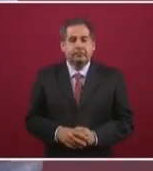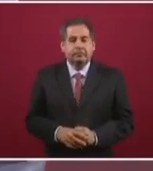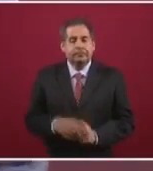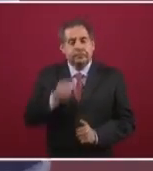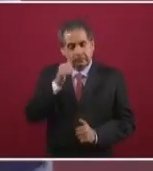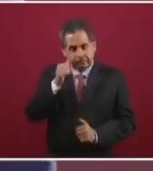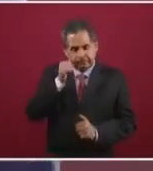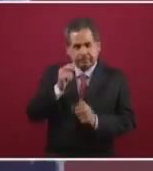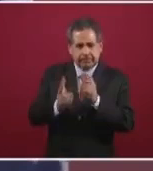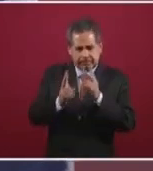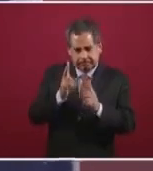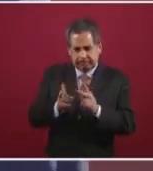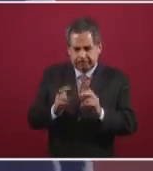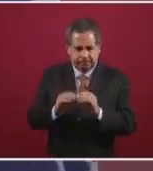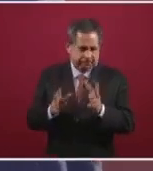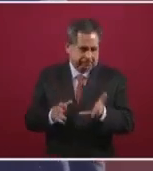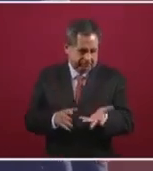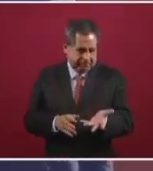hablábamos ayer, ¿no?